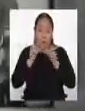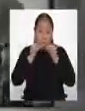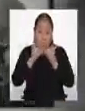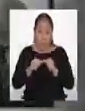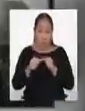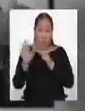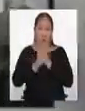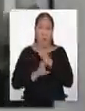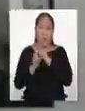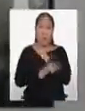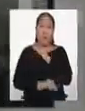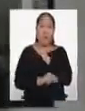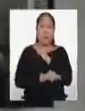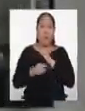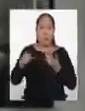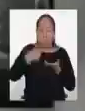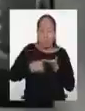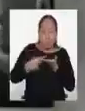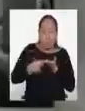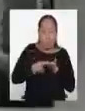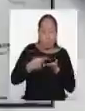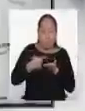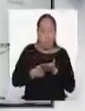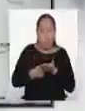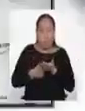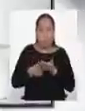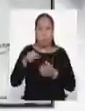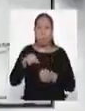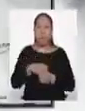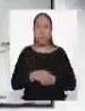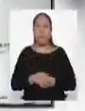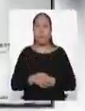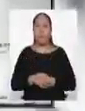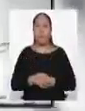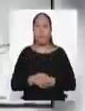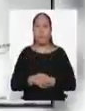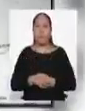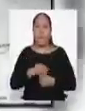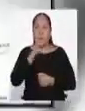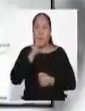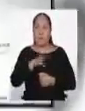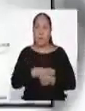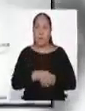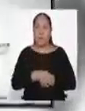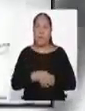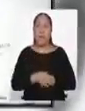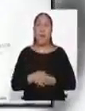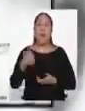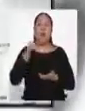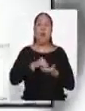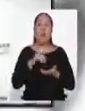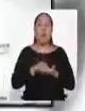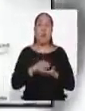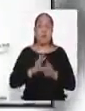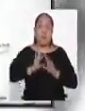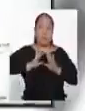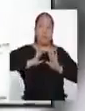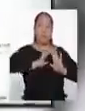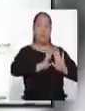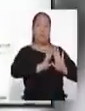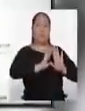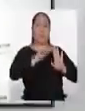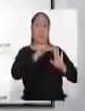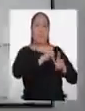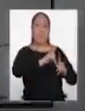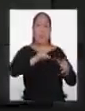Nacional. Ahí se discutió la propuesta del Estado Mayor General del Ejército, que establecía que debíamos recuperar la frontera de facto